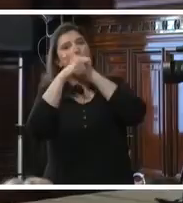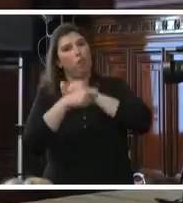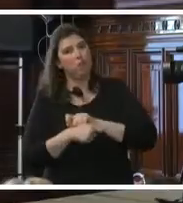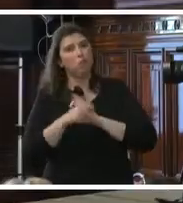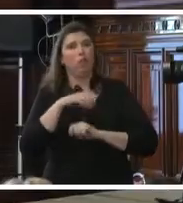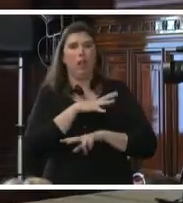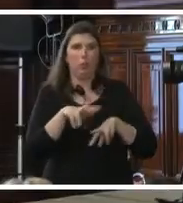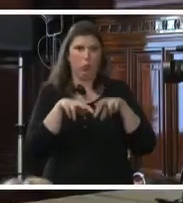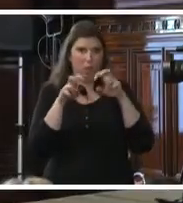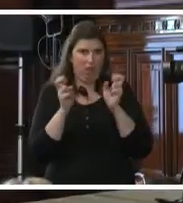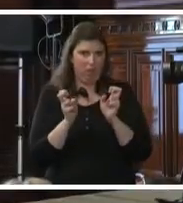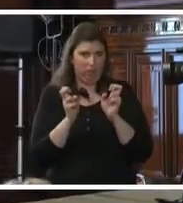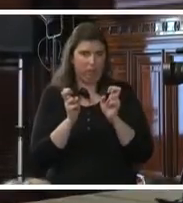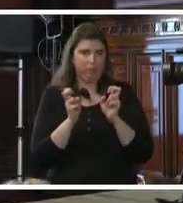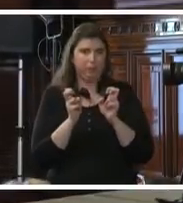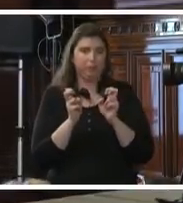la sociedad.